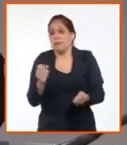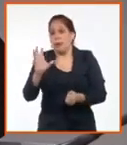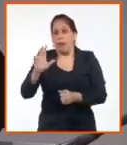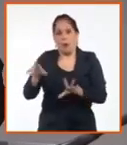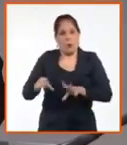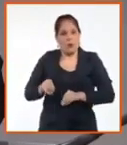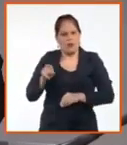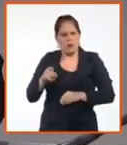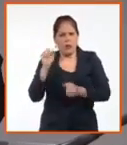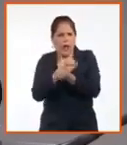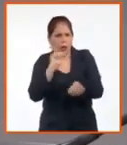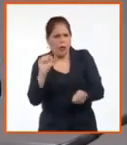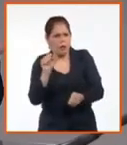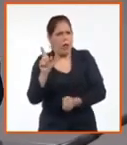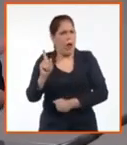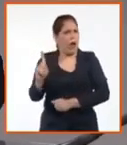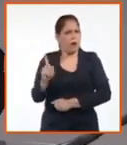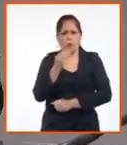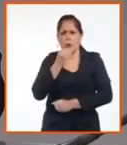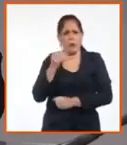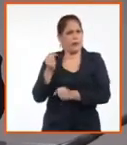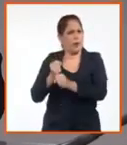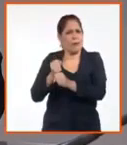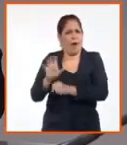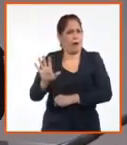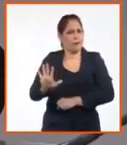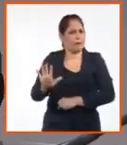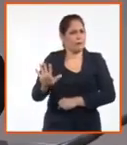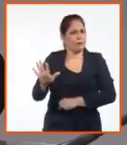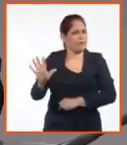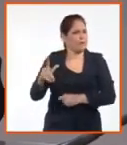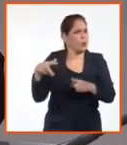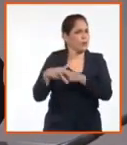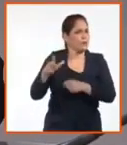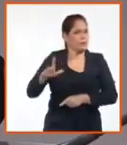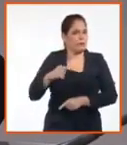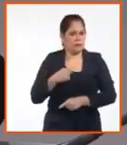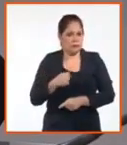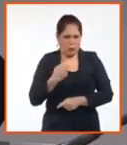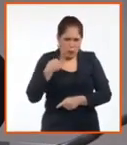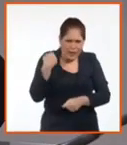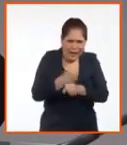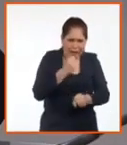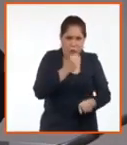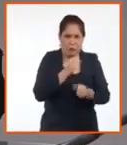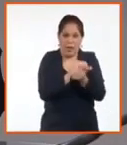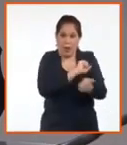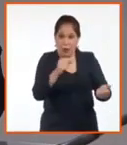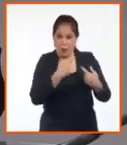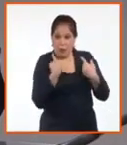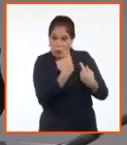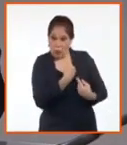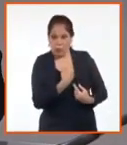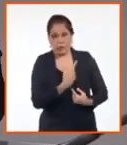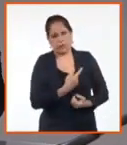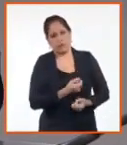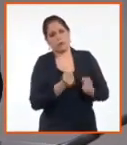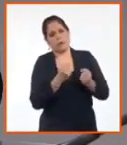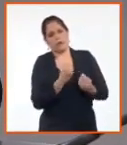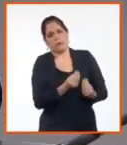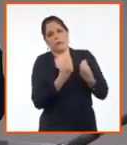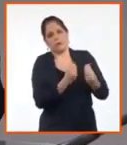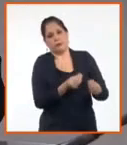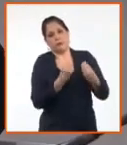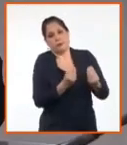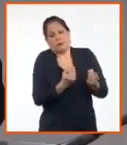trabajar con nosotros este terrorismo lo que somos es víctimas del terrorismo realmente increíble no está estas cosas pero no